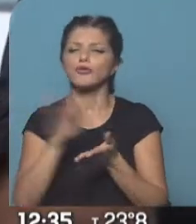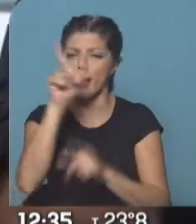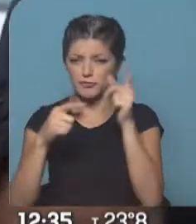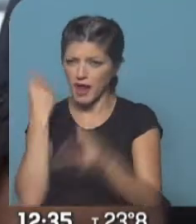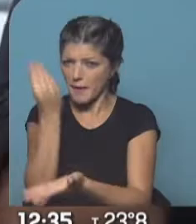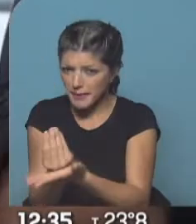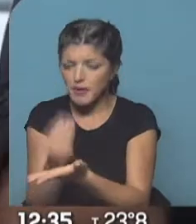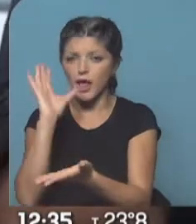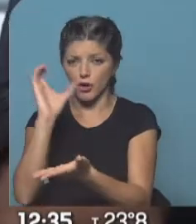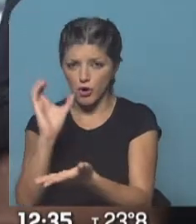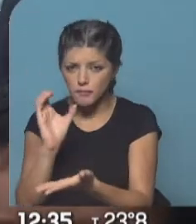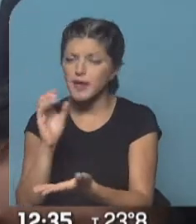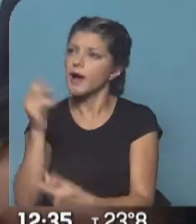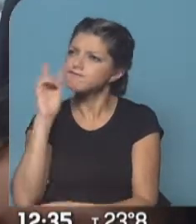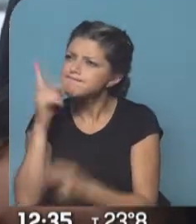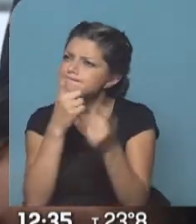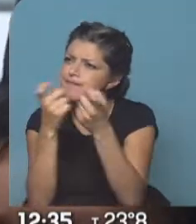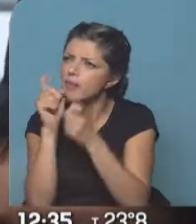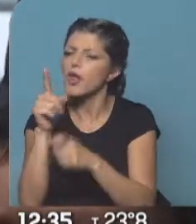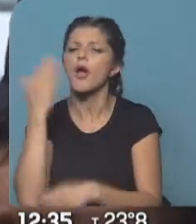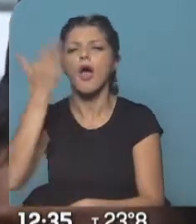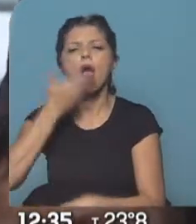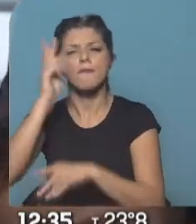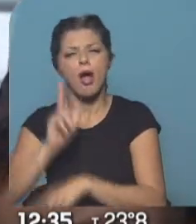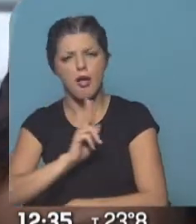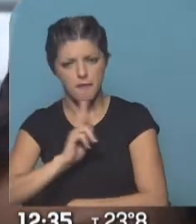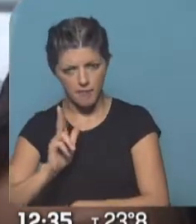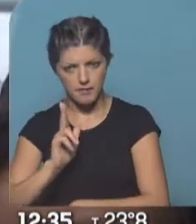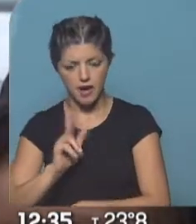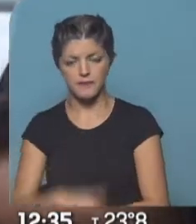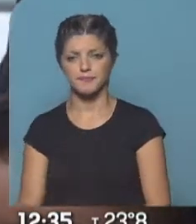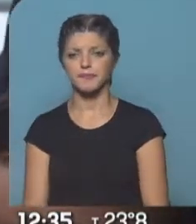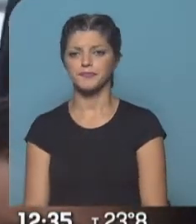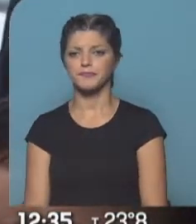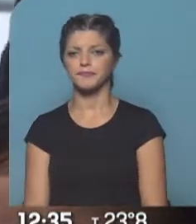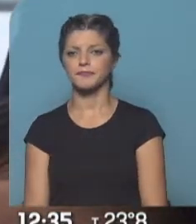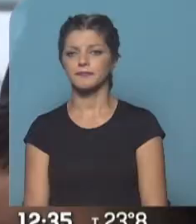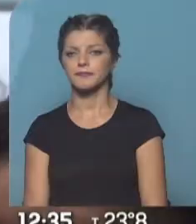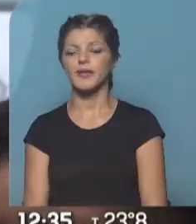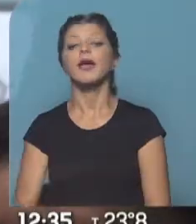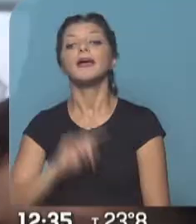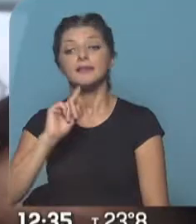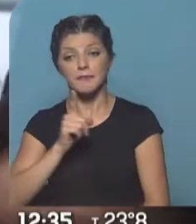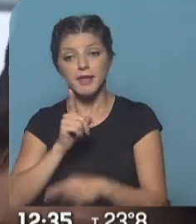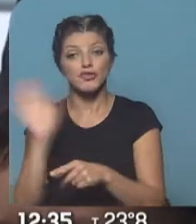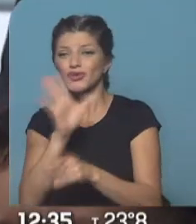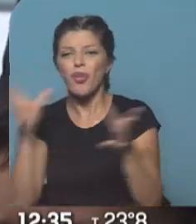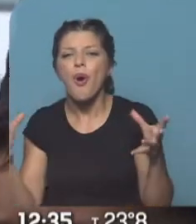a atender las enseñanzas del Papa Francisco y demos unidos el primer